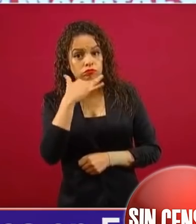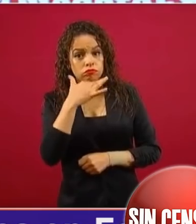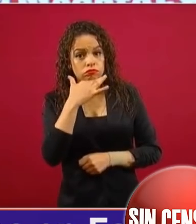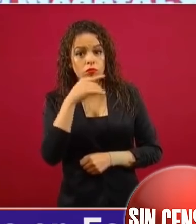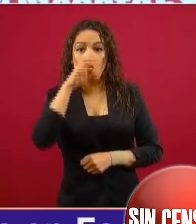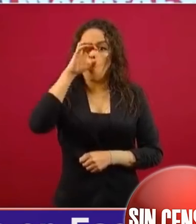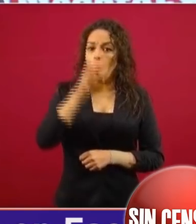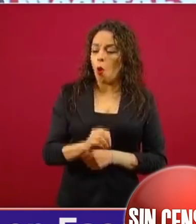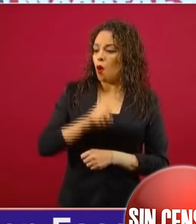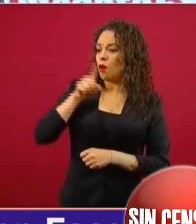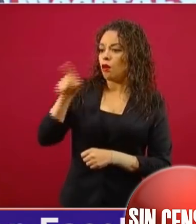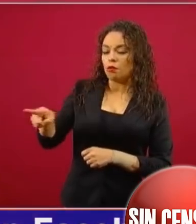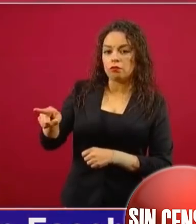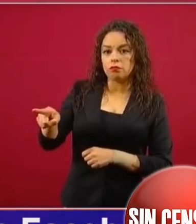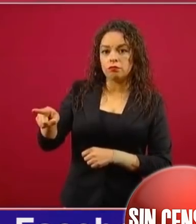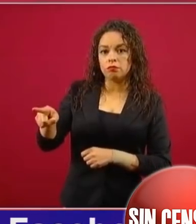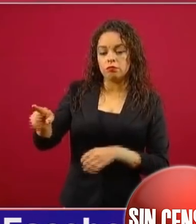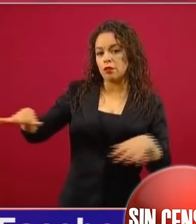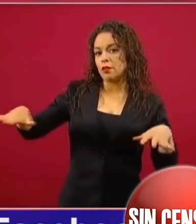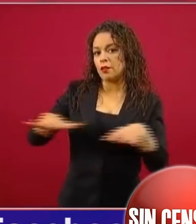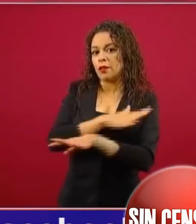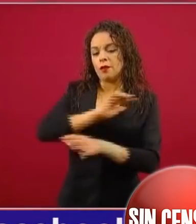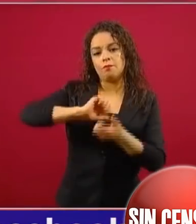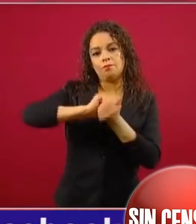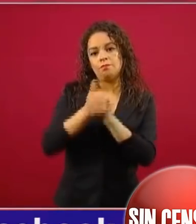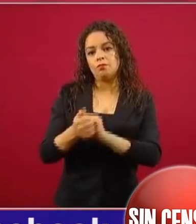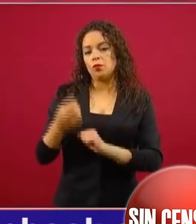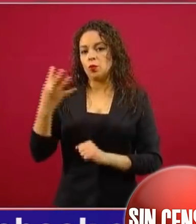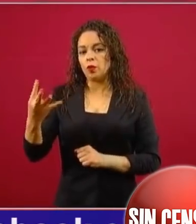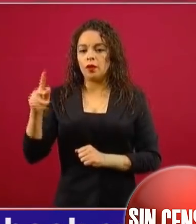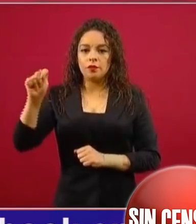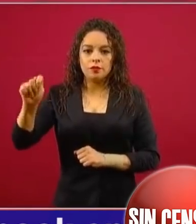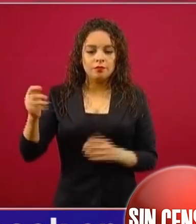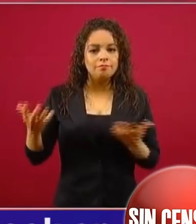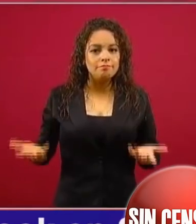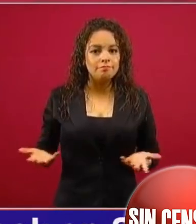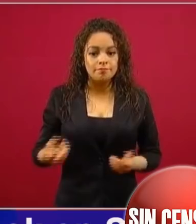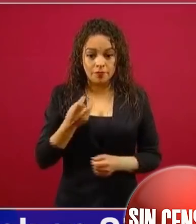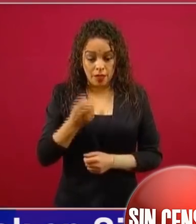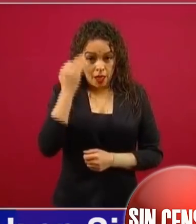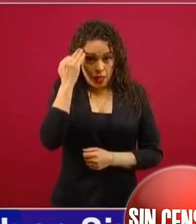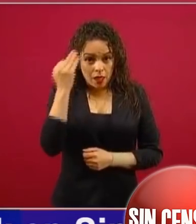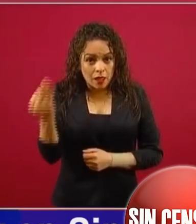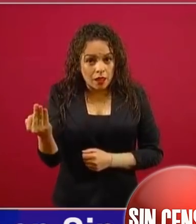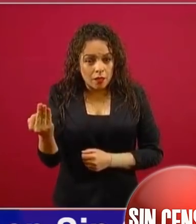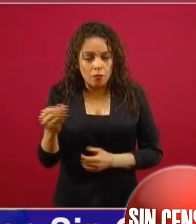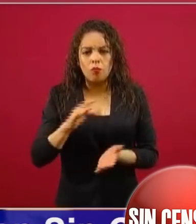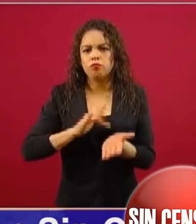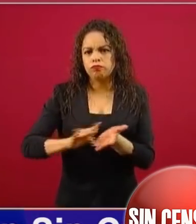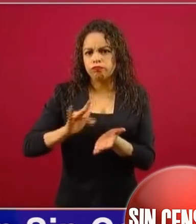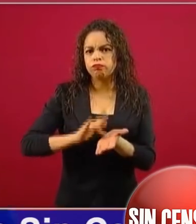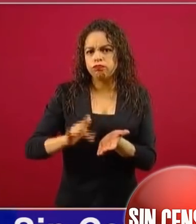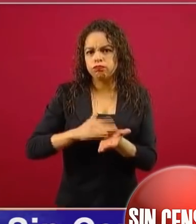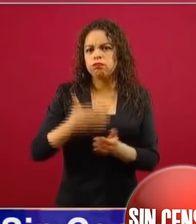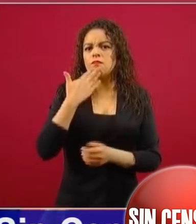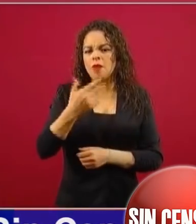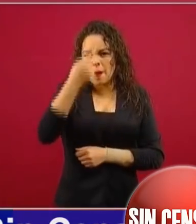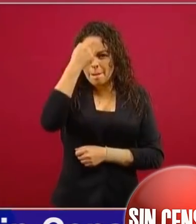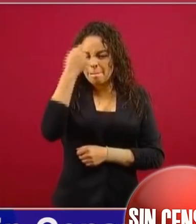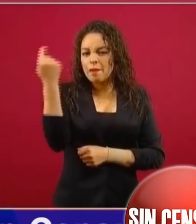Y este momento, este tiempo está ayudando también a la definición,